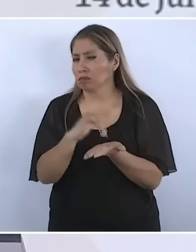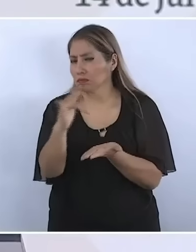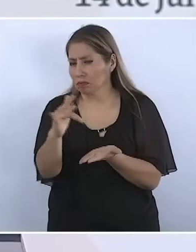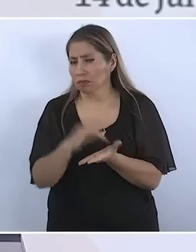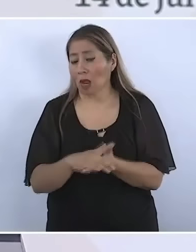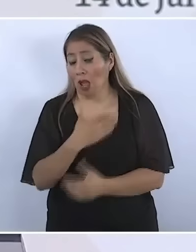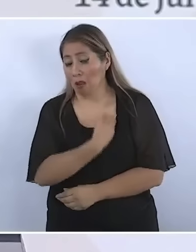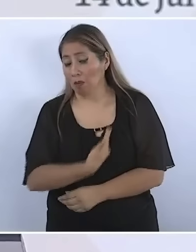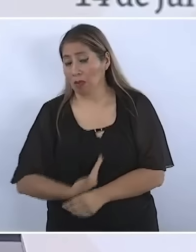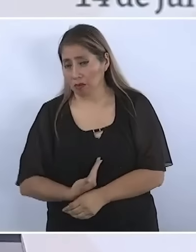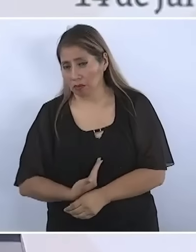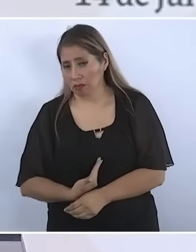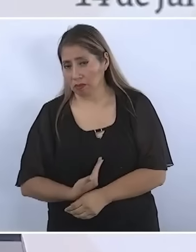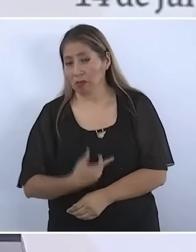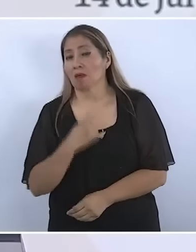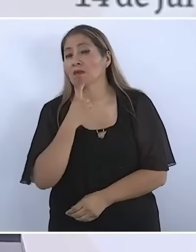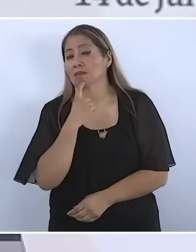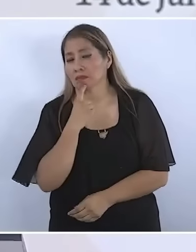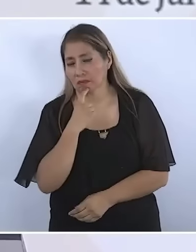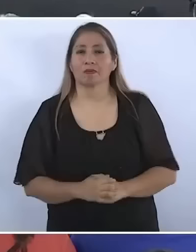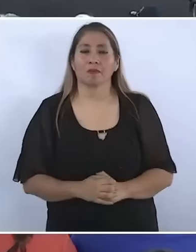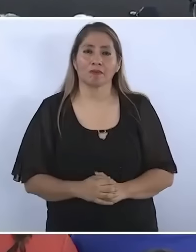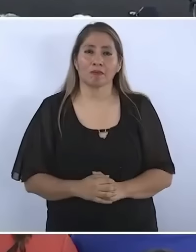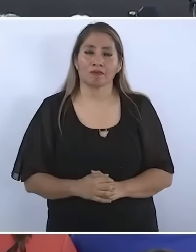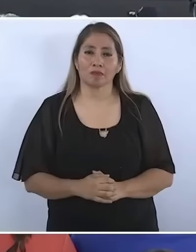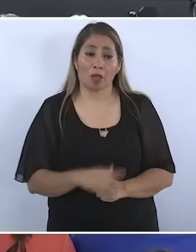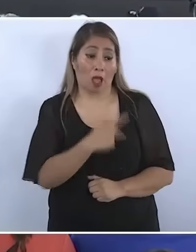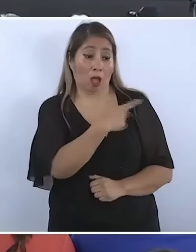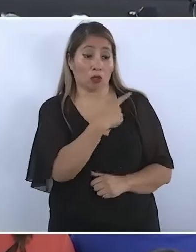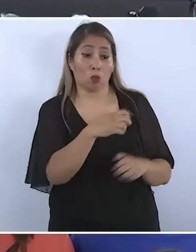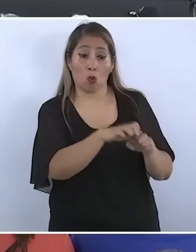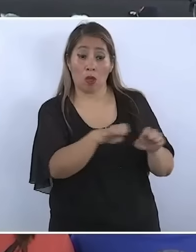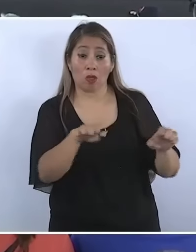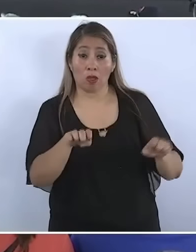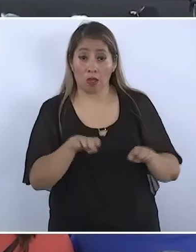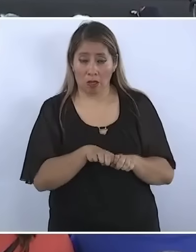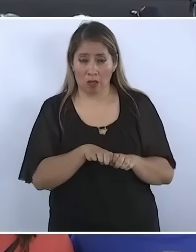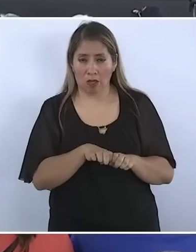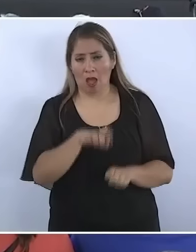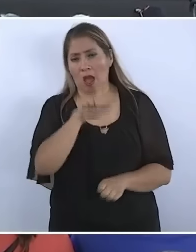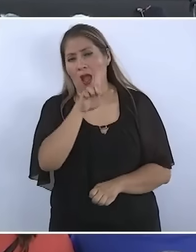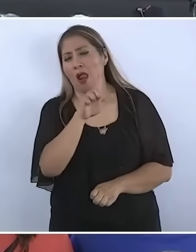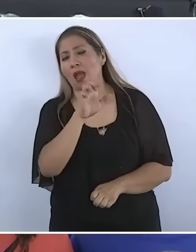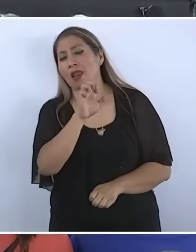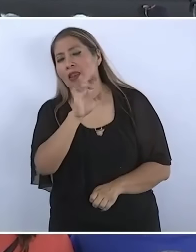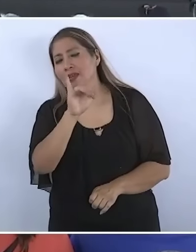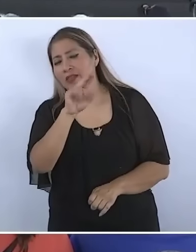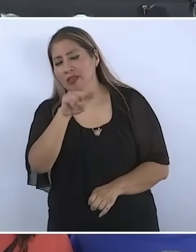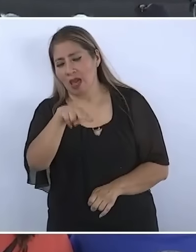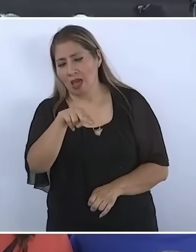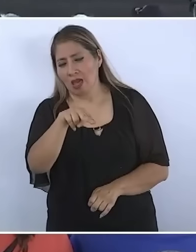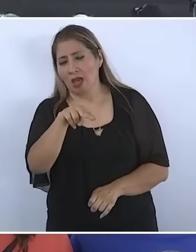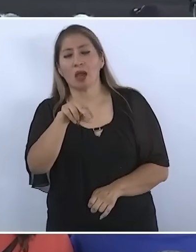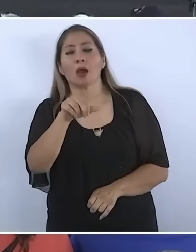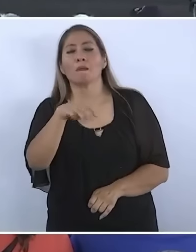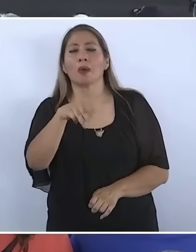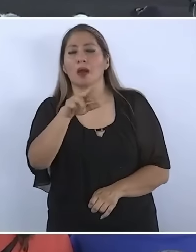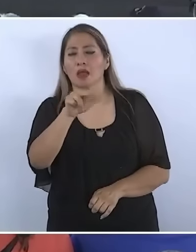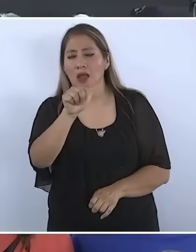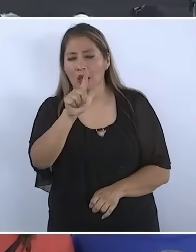al presidente Andrés Manuel López Obrador, a su equipo, a Luisa María Alcalde, entonces secretaria del